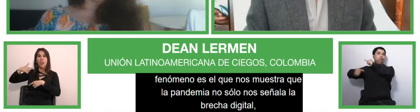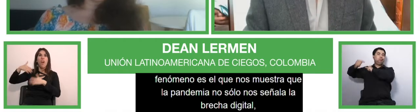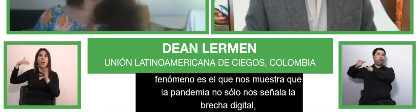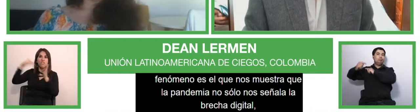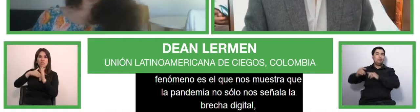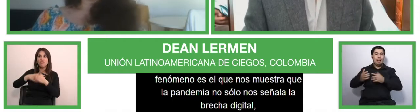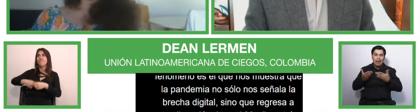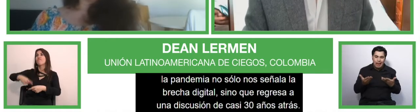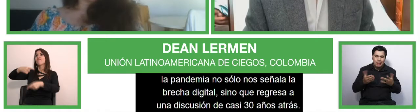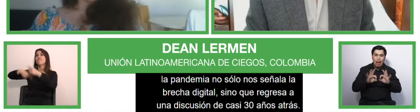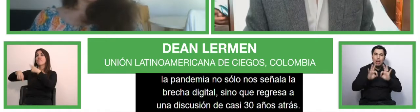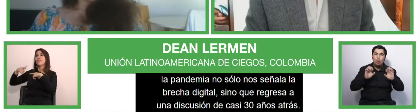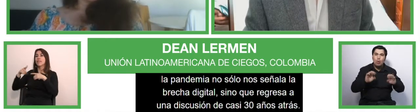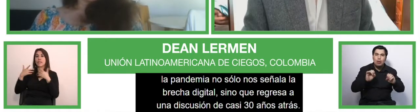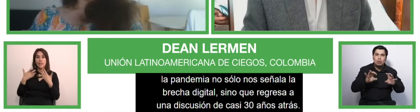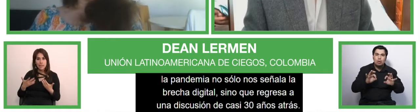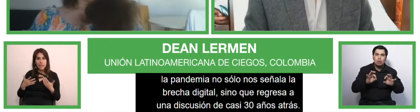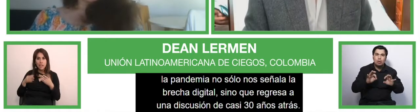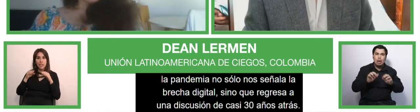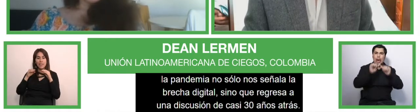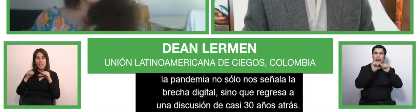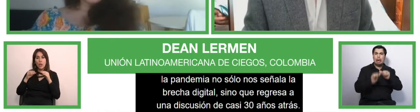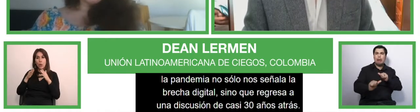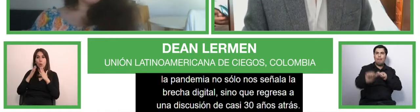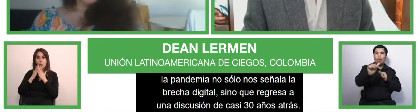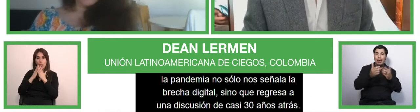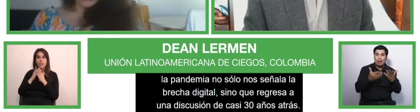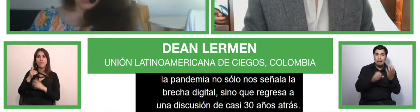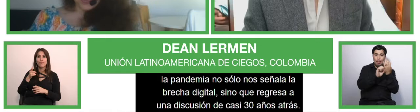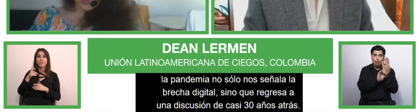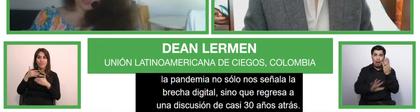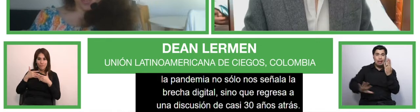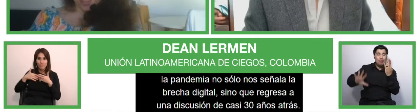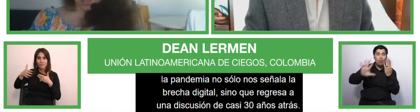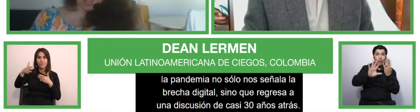educación remota y estas plataformas